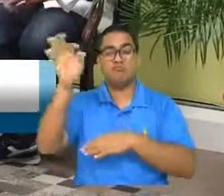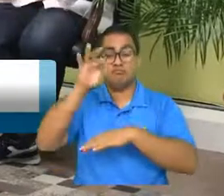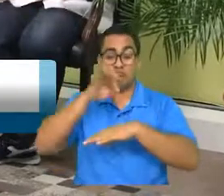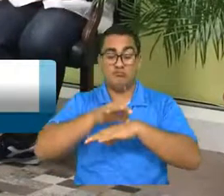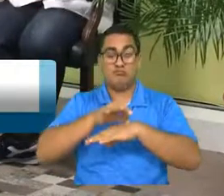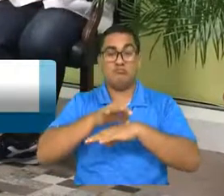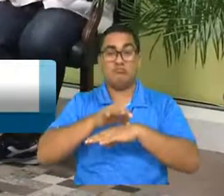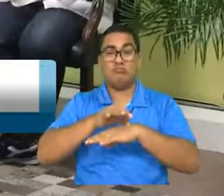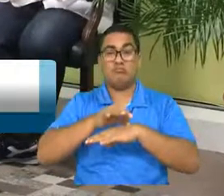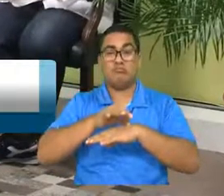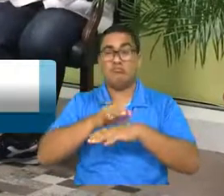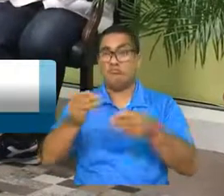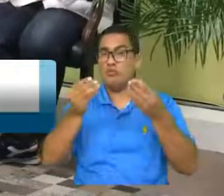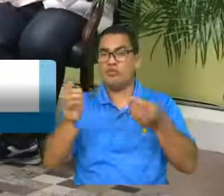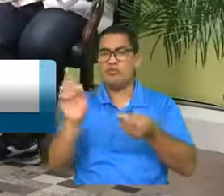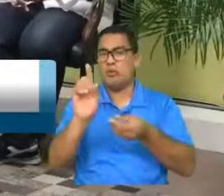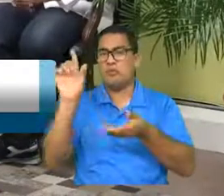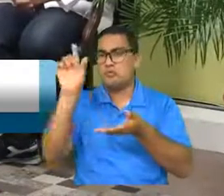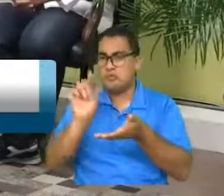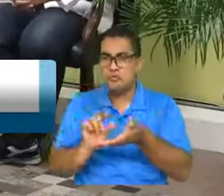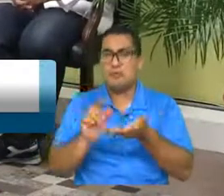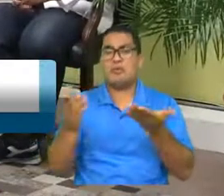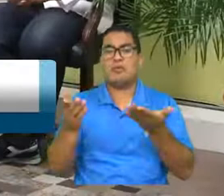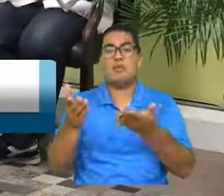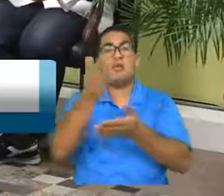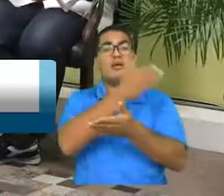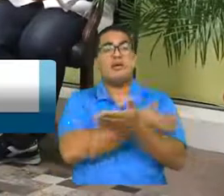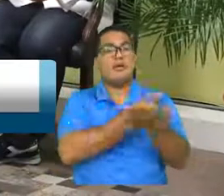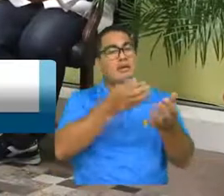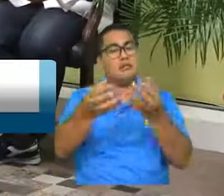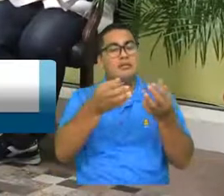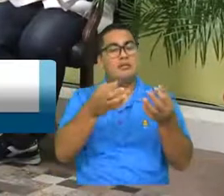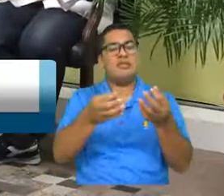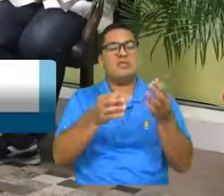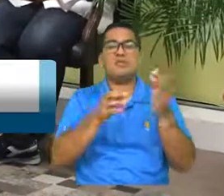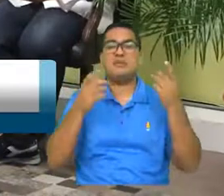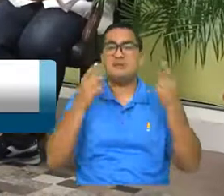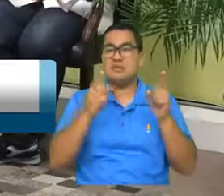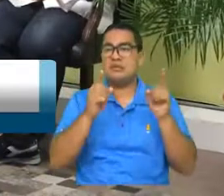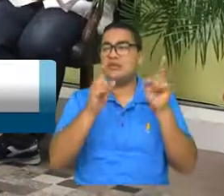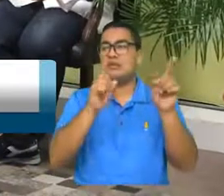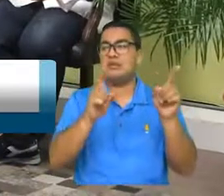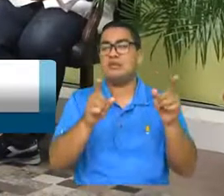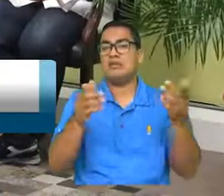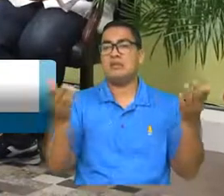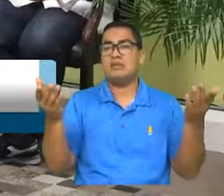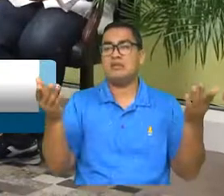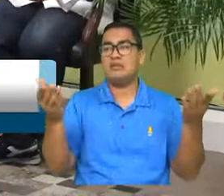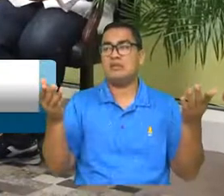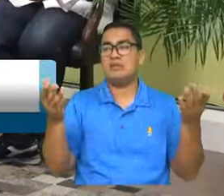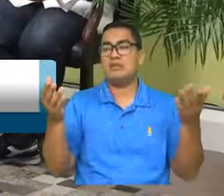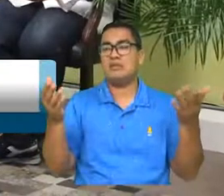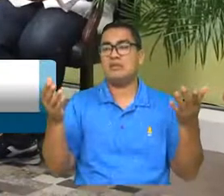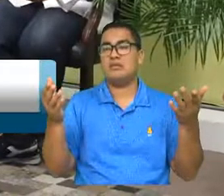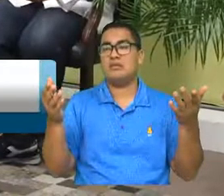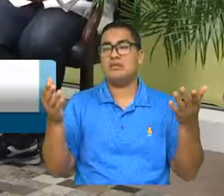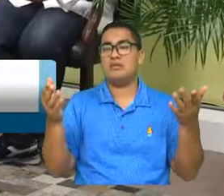proceso. De los departamentos que me mencionaba, se ha llegado al proceso de